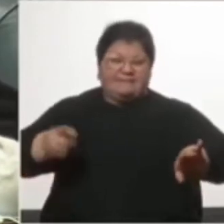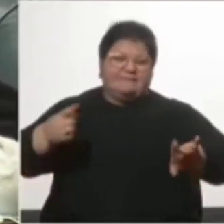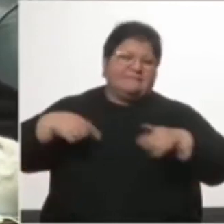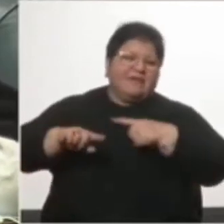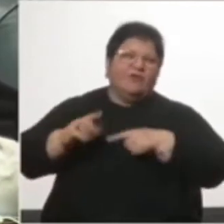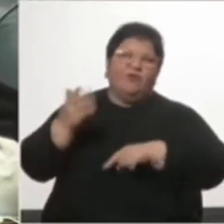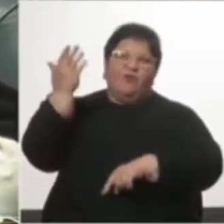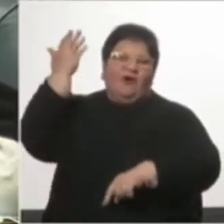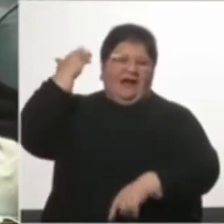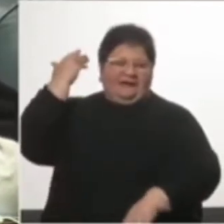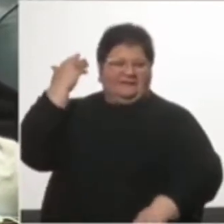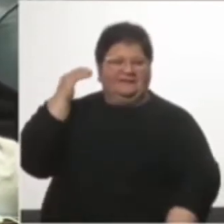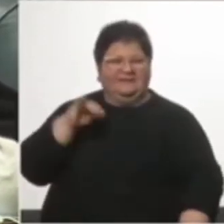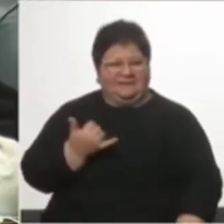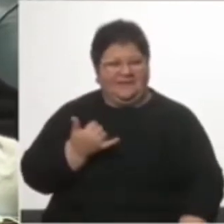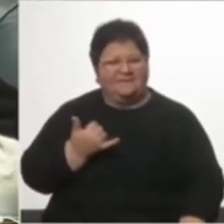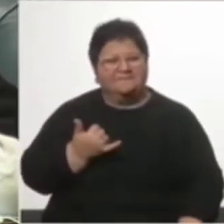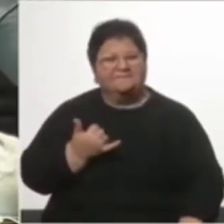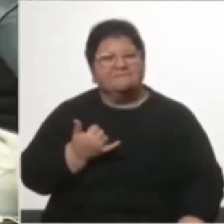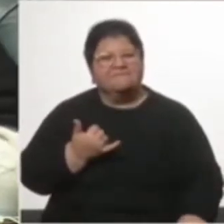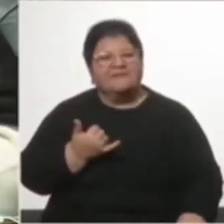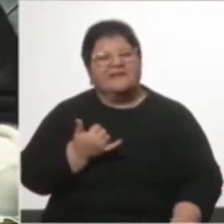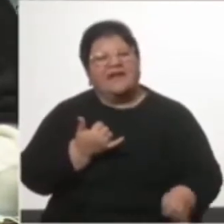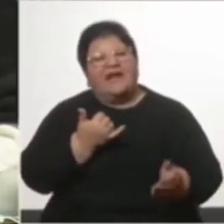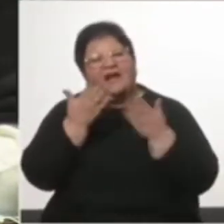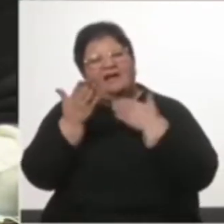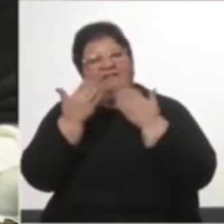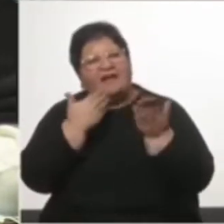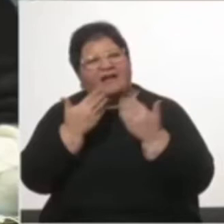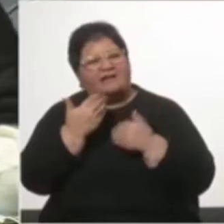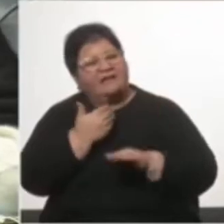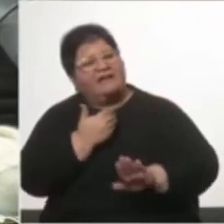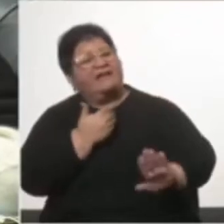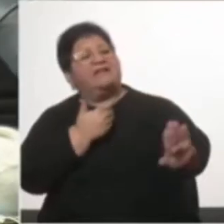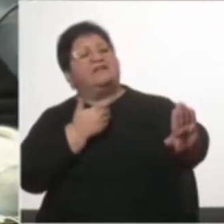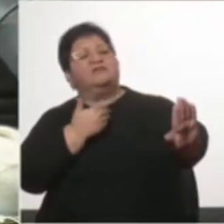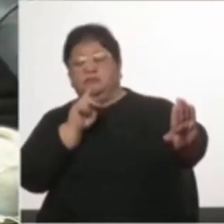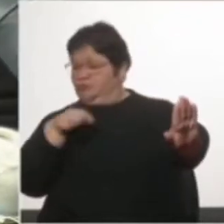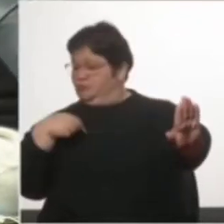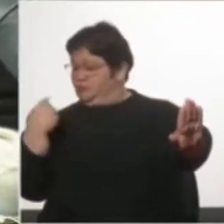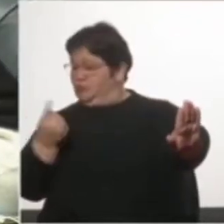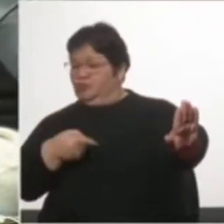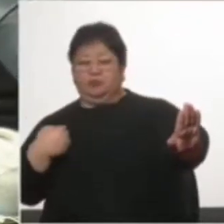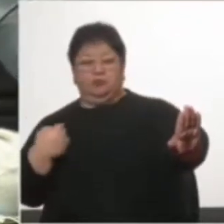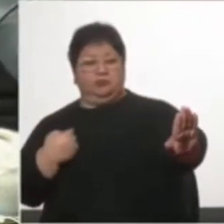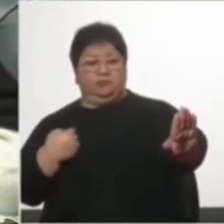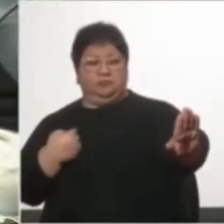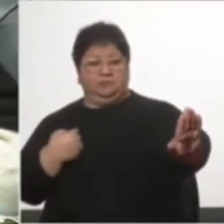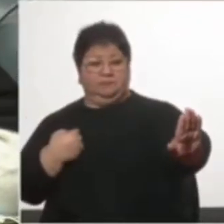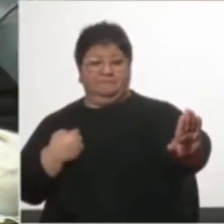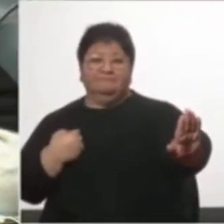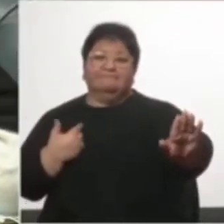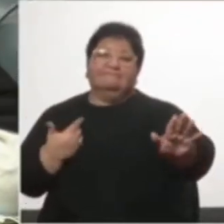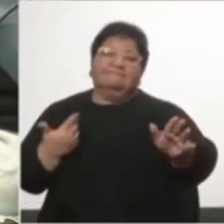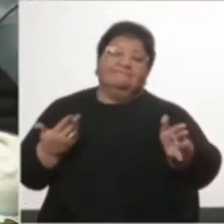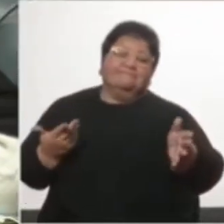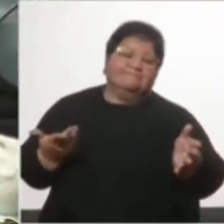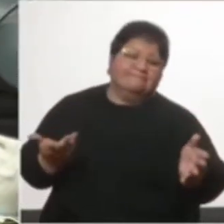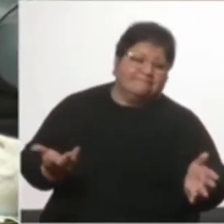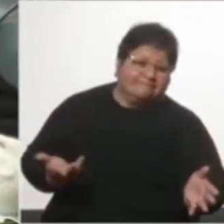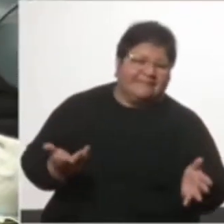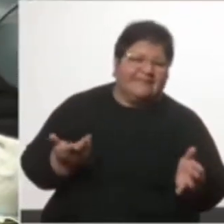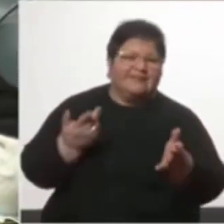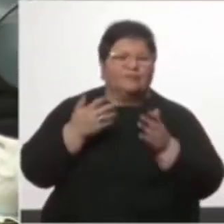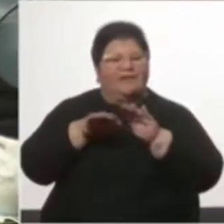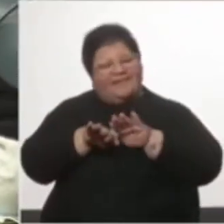periodo anterior ese camino de hablar de ellos y de nosotros, que yo creo que fue construyendo también una